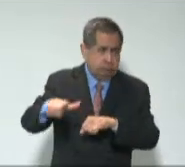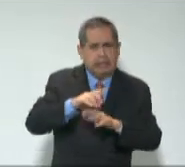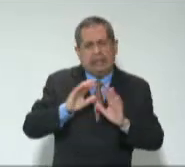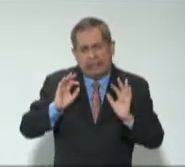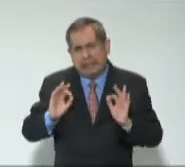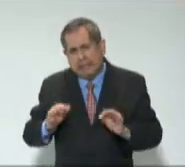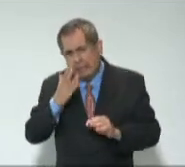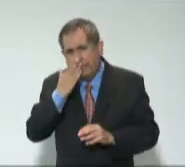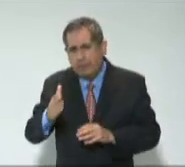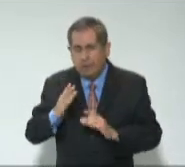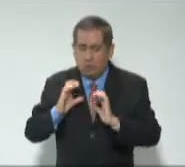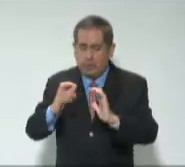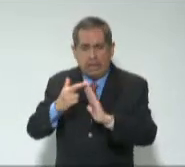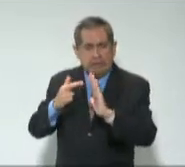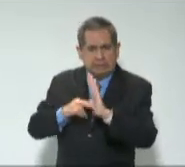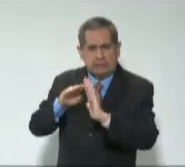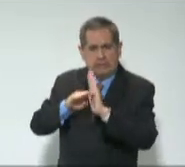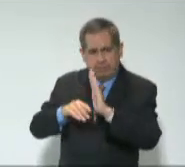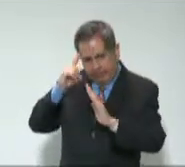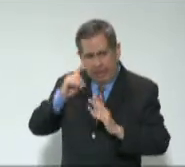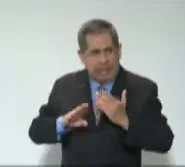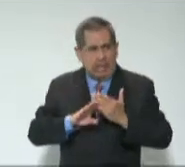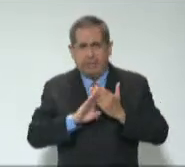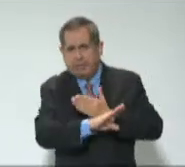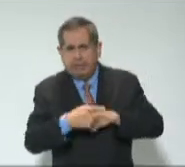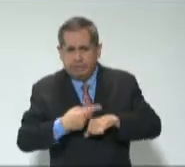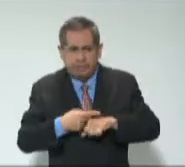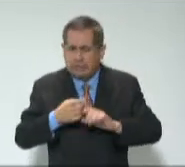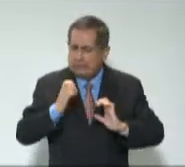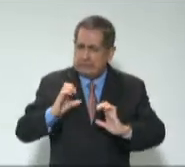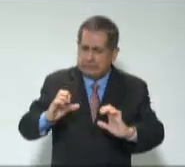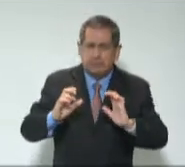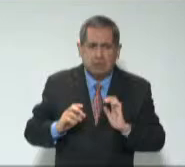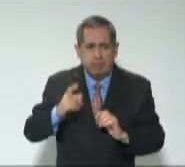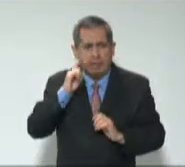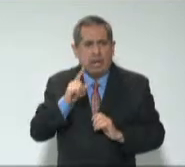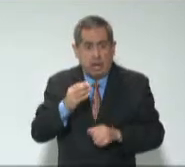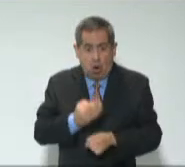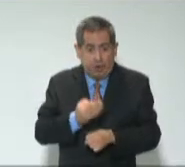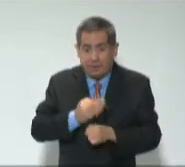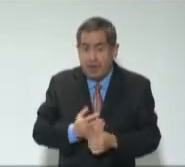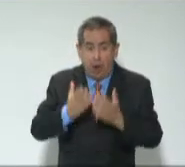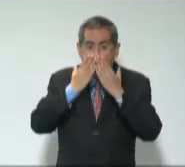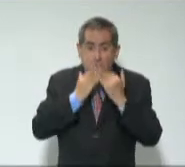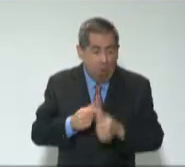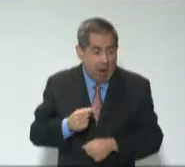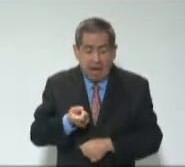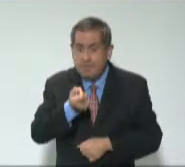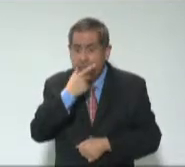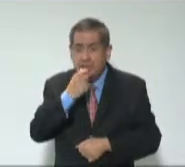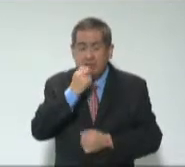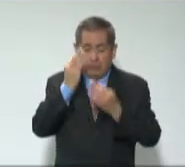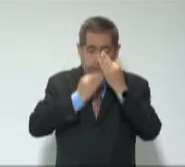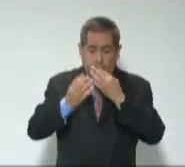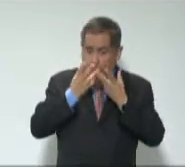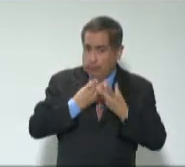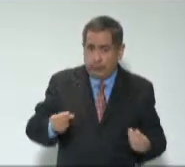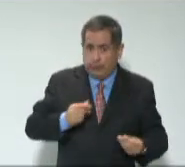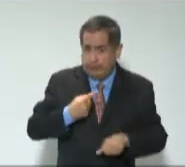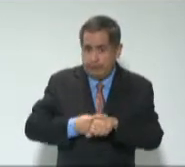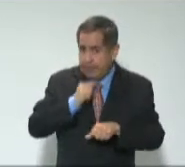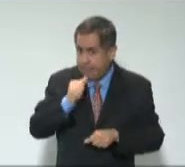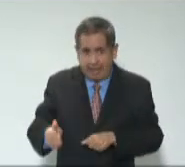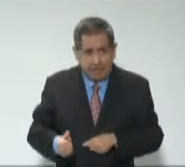básicas de prevención para una enfermedad no lo olvidemos para la que aún no existe un tratamiento específico y aún no